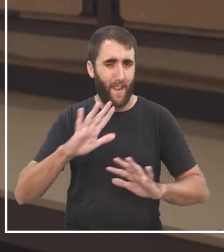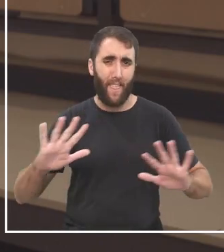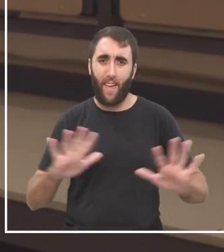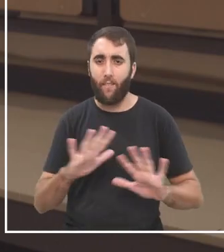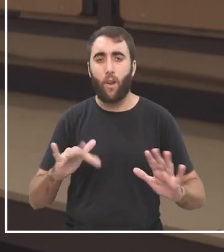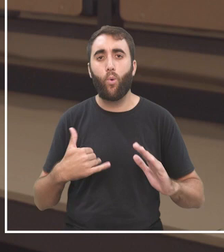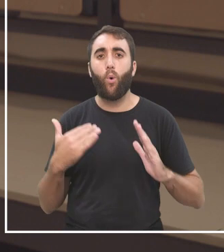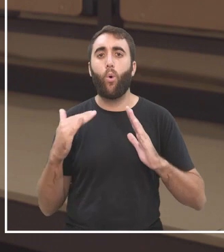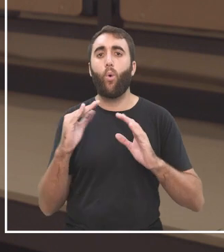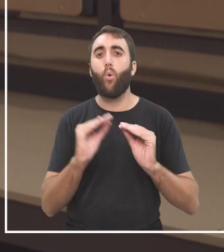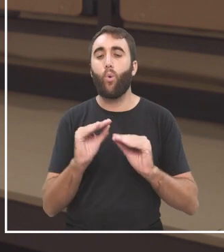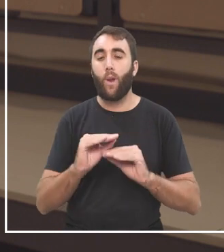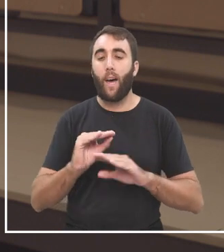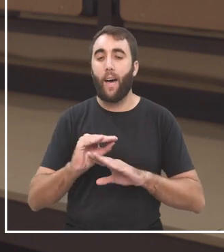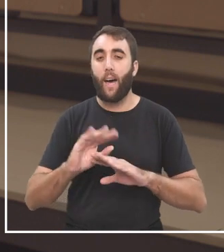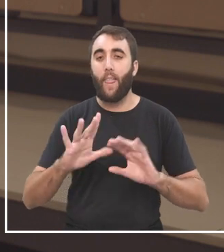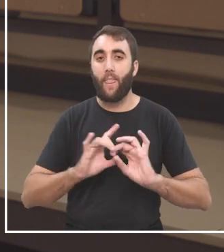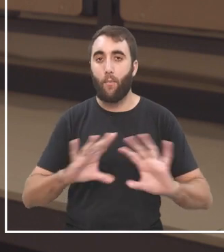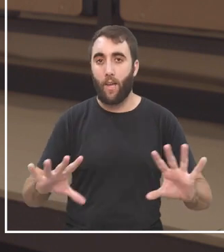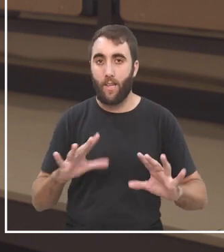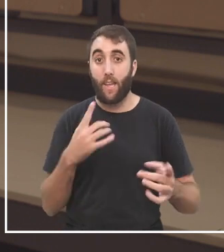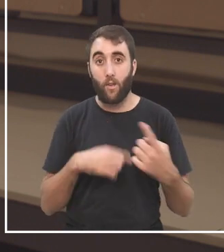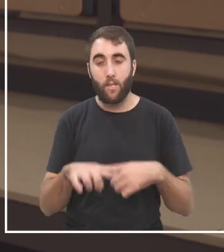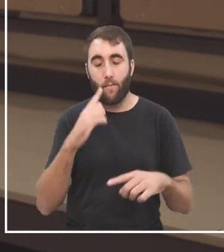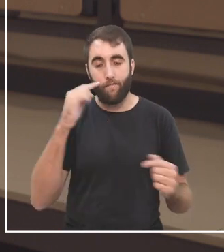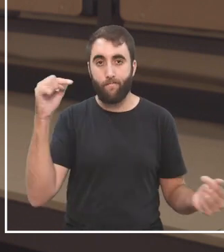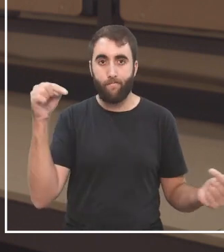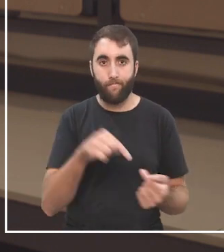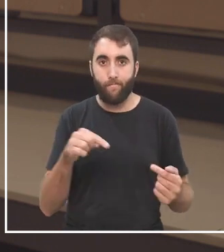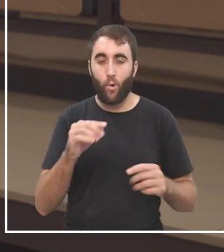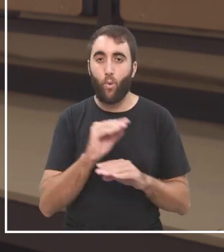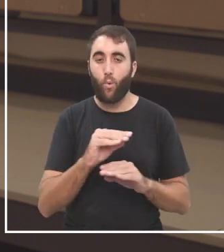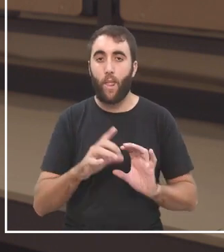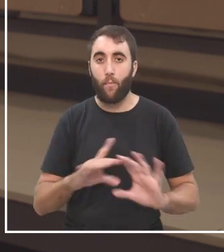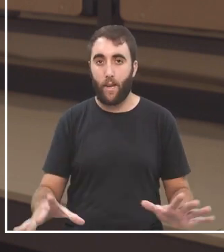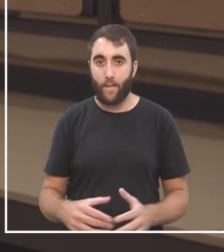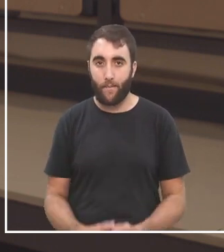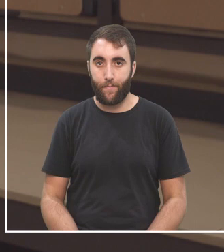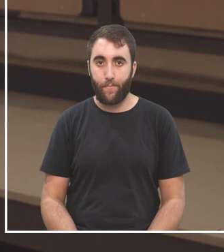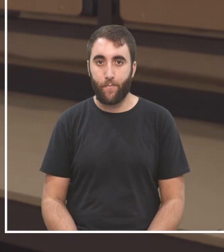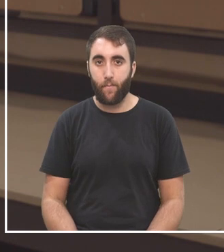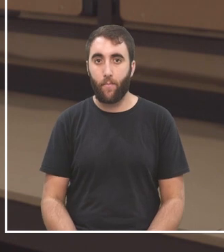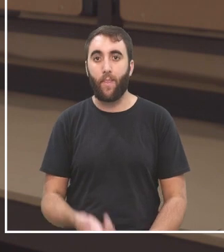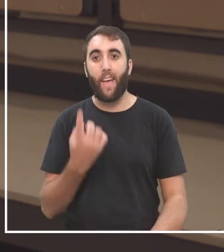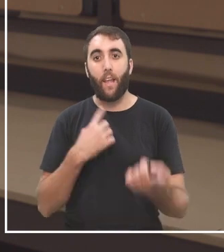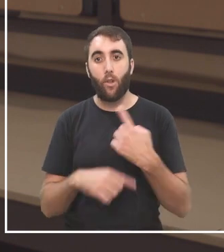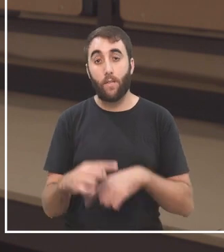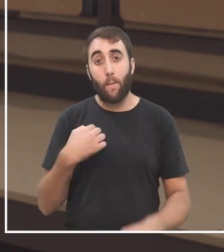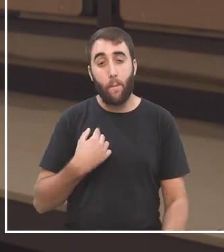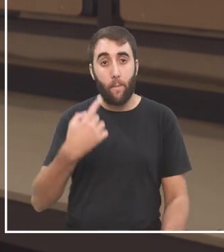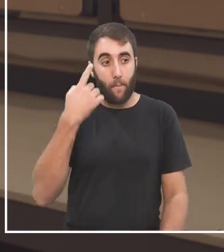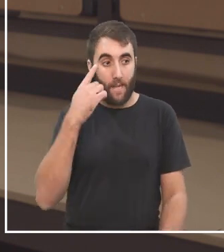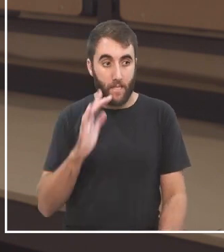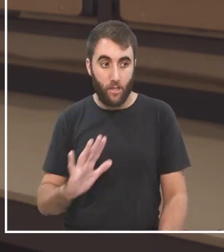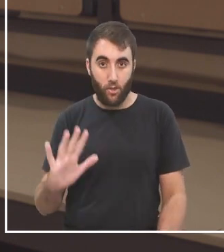con la cultura democrática y que de hecho han demostrado ser incompatibles con ella. Entonces, pienso que una